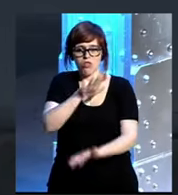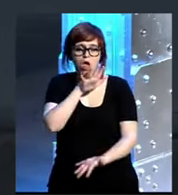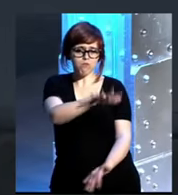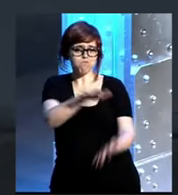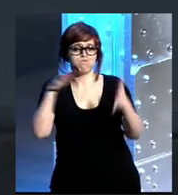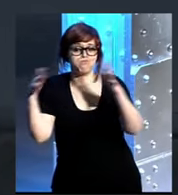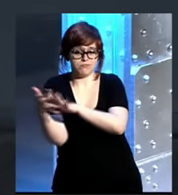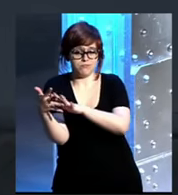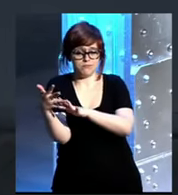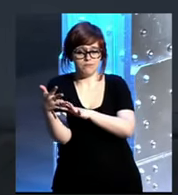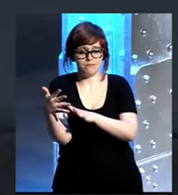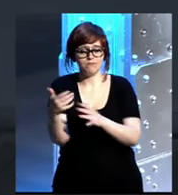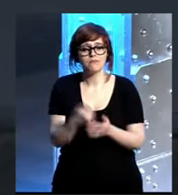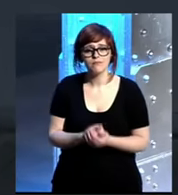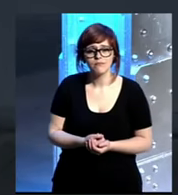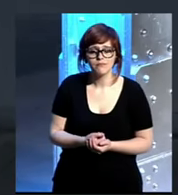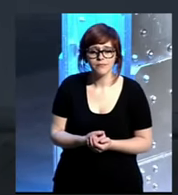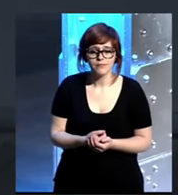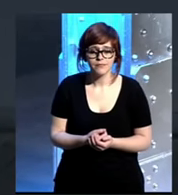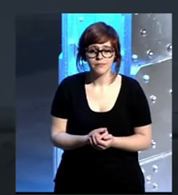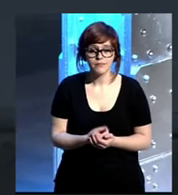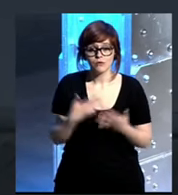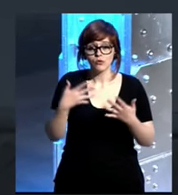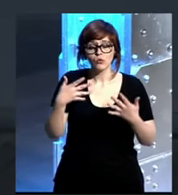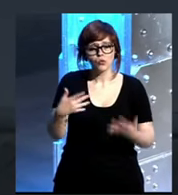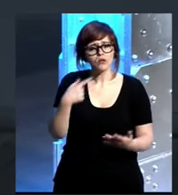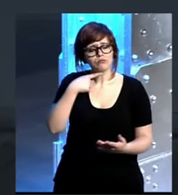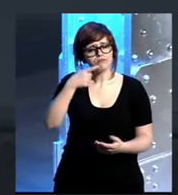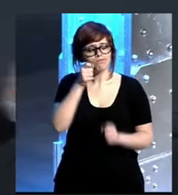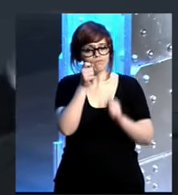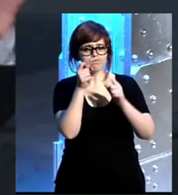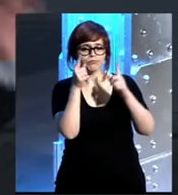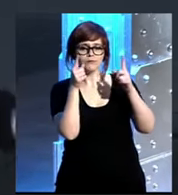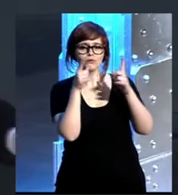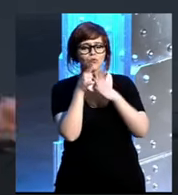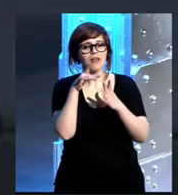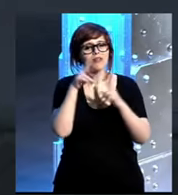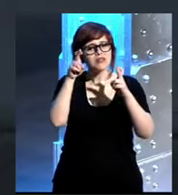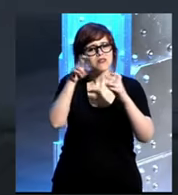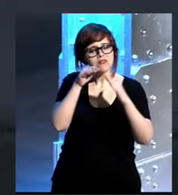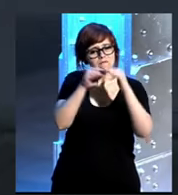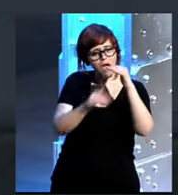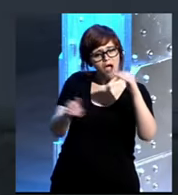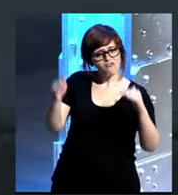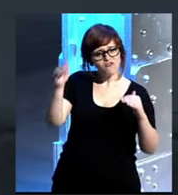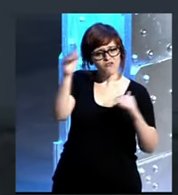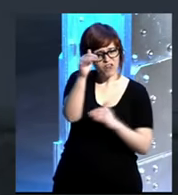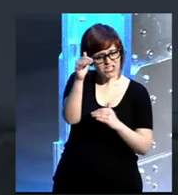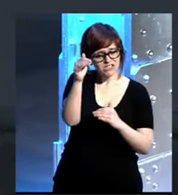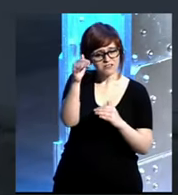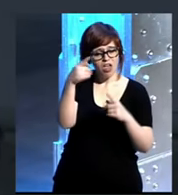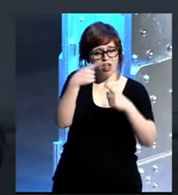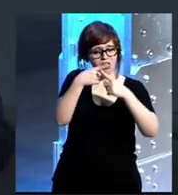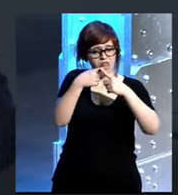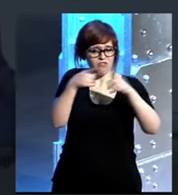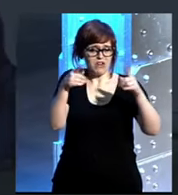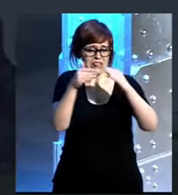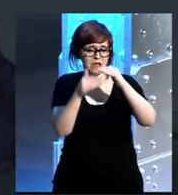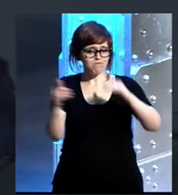lo traducimos, lo que nos hemos dado cuenta es que, como también decía Sonia, hay varias brechas. Nosotros hemos cogido el libro que lo hemos trabajado y lo hemos traducido brechas para